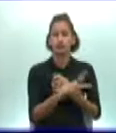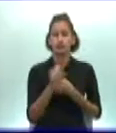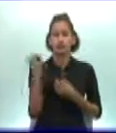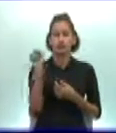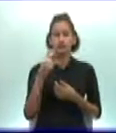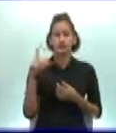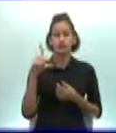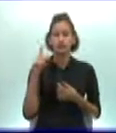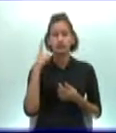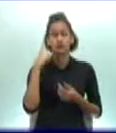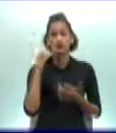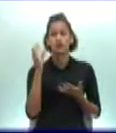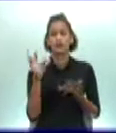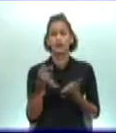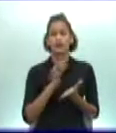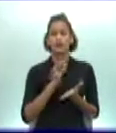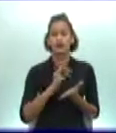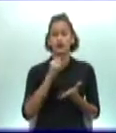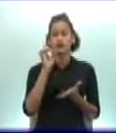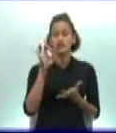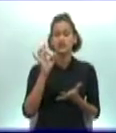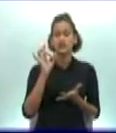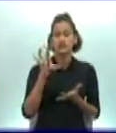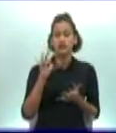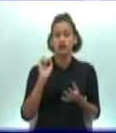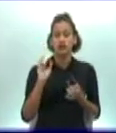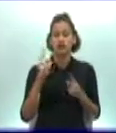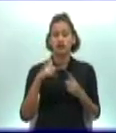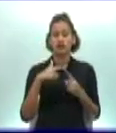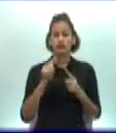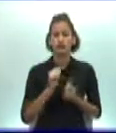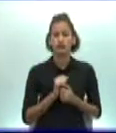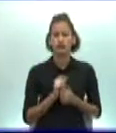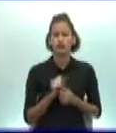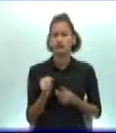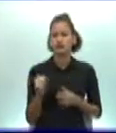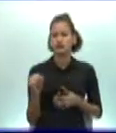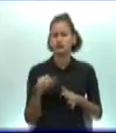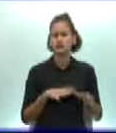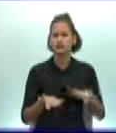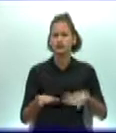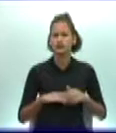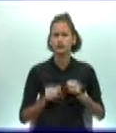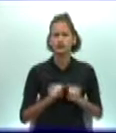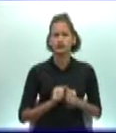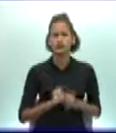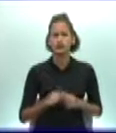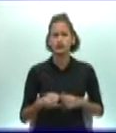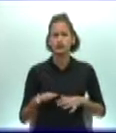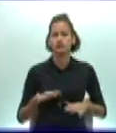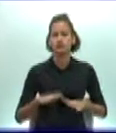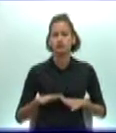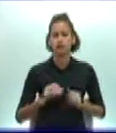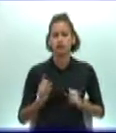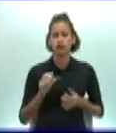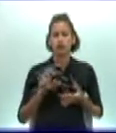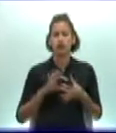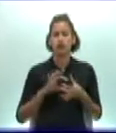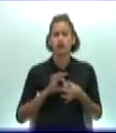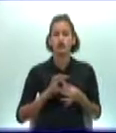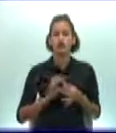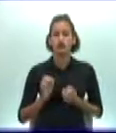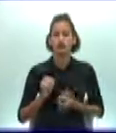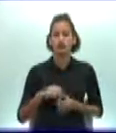de texto. Específicamente, el relacionado con la situación geográfica se localiza en el epígrafe Situación geográfica,